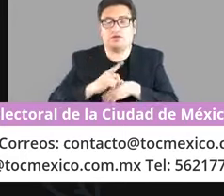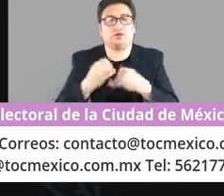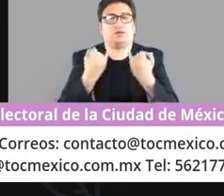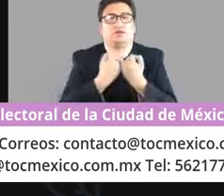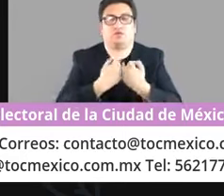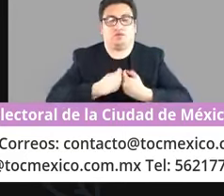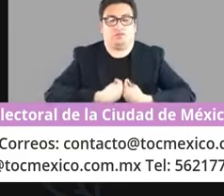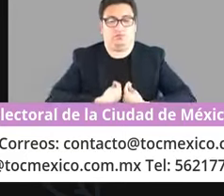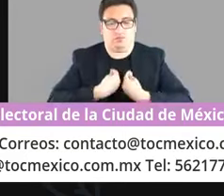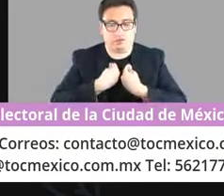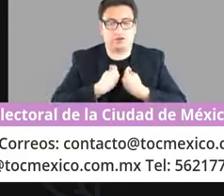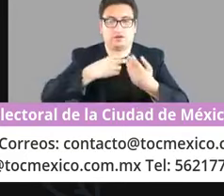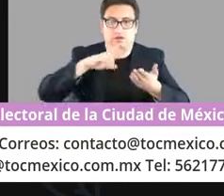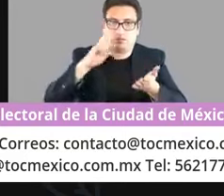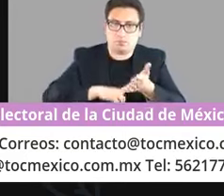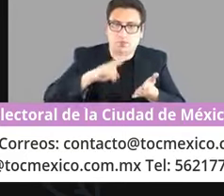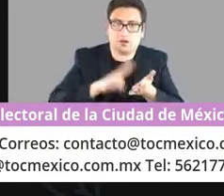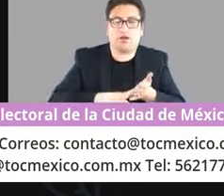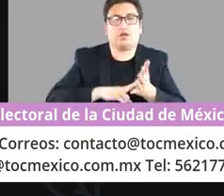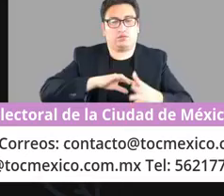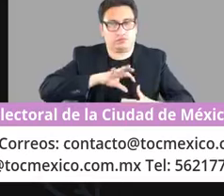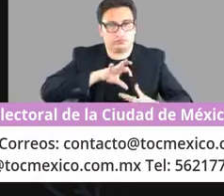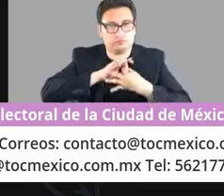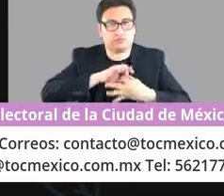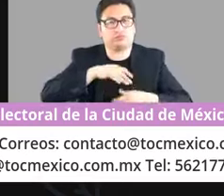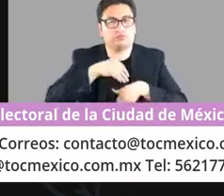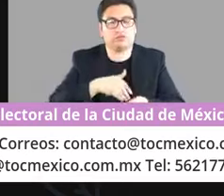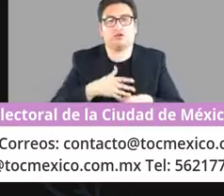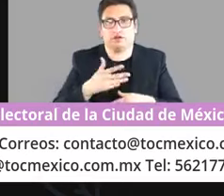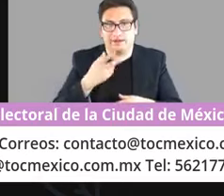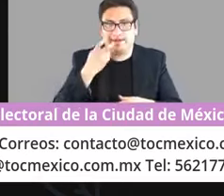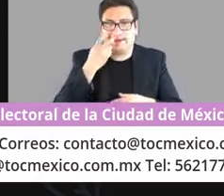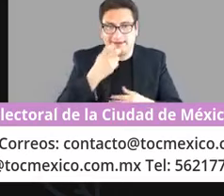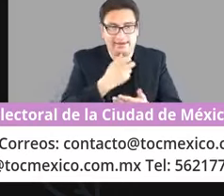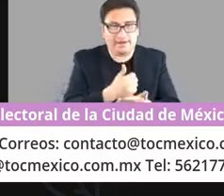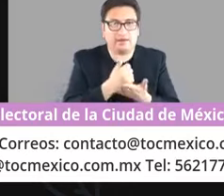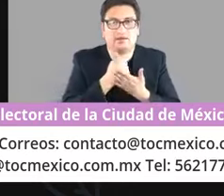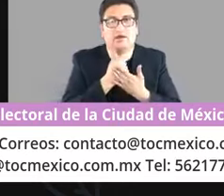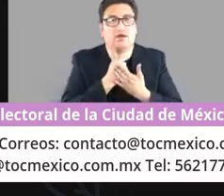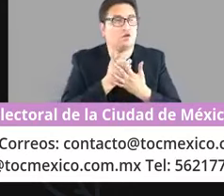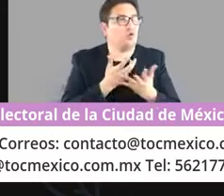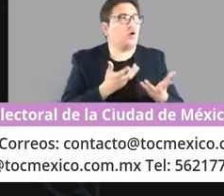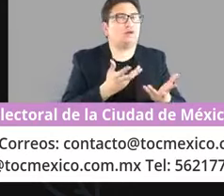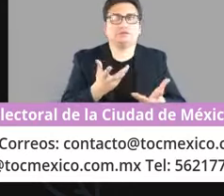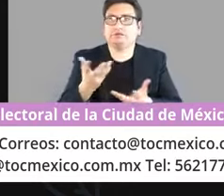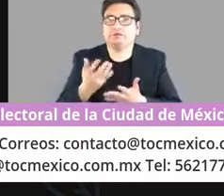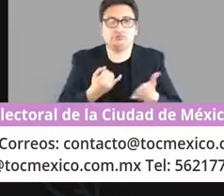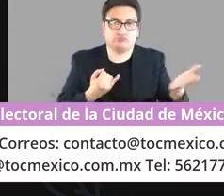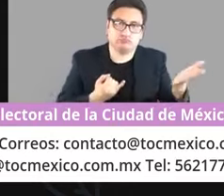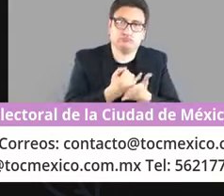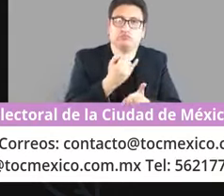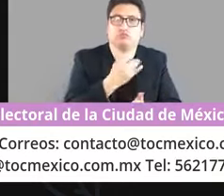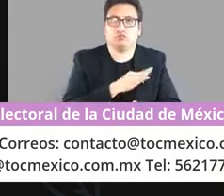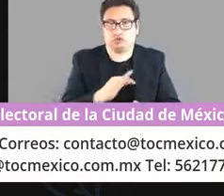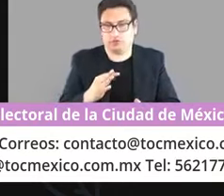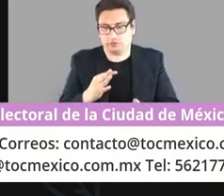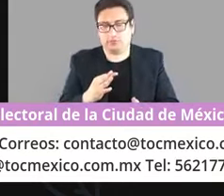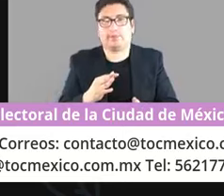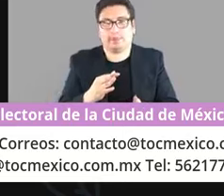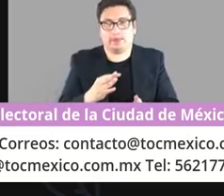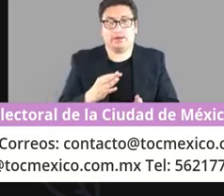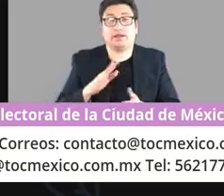a lo que es importante para nosotros y que eso sea nuestra brújula, porque muchas veces lo que suele ser la brújula es el